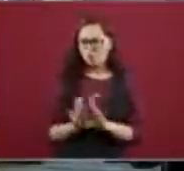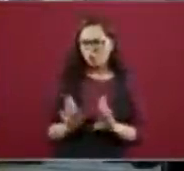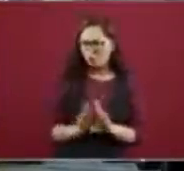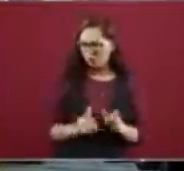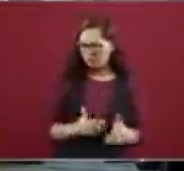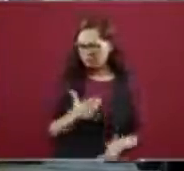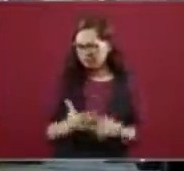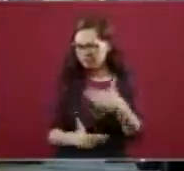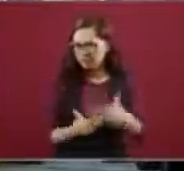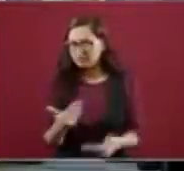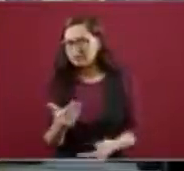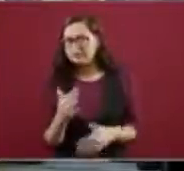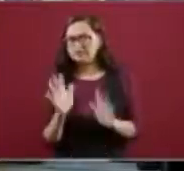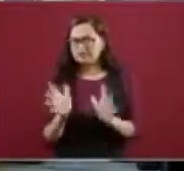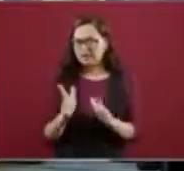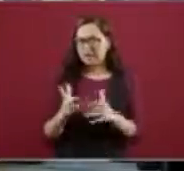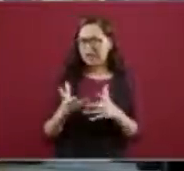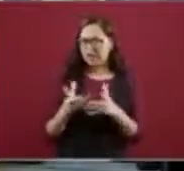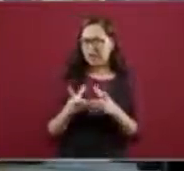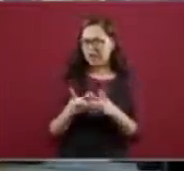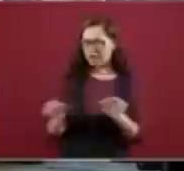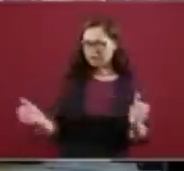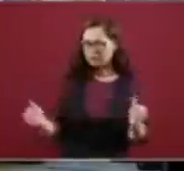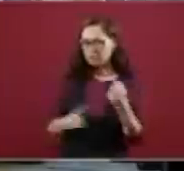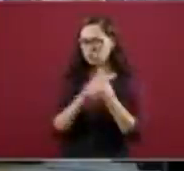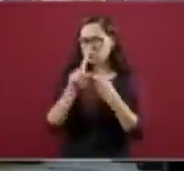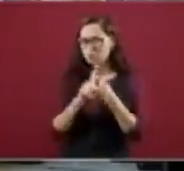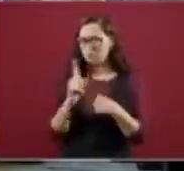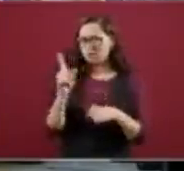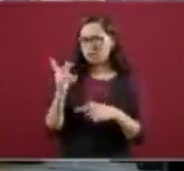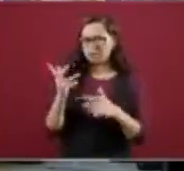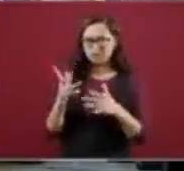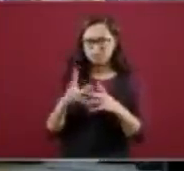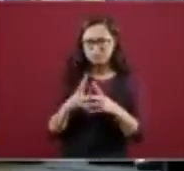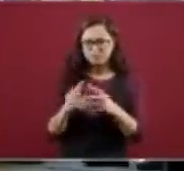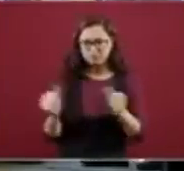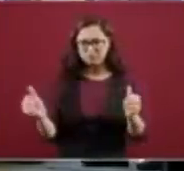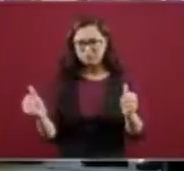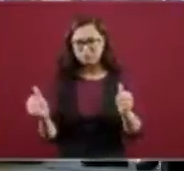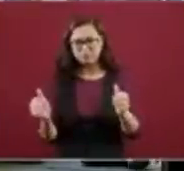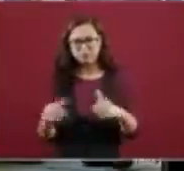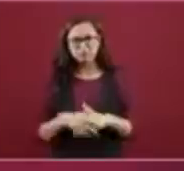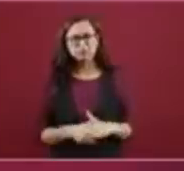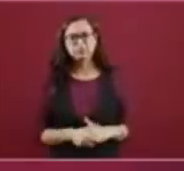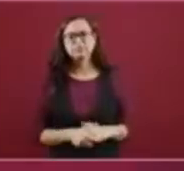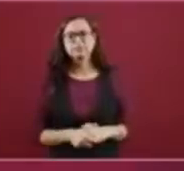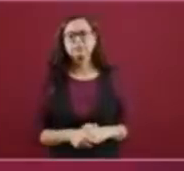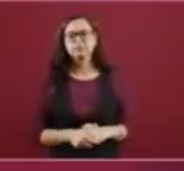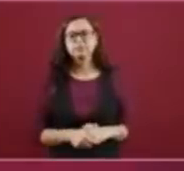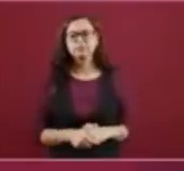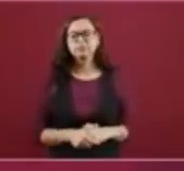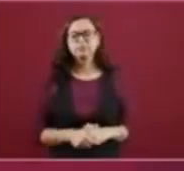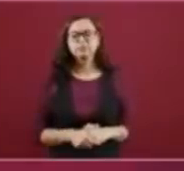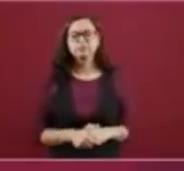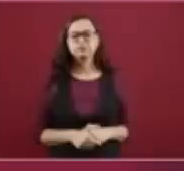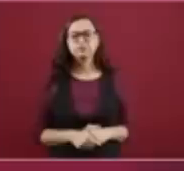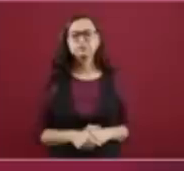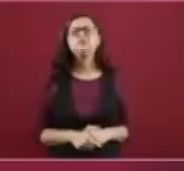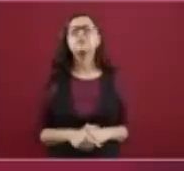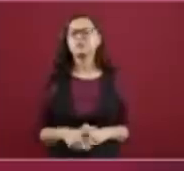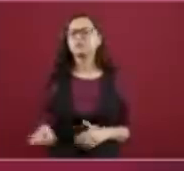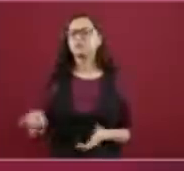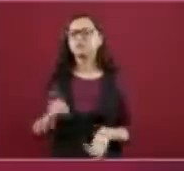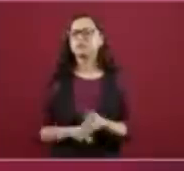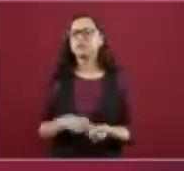resolvió? ¿No hay ningún problema legal en todas las secciones? Muchas gracias. Hay ahí todavía algunos litigios, pero